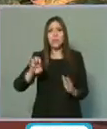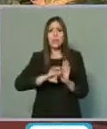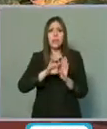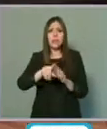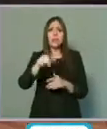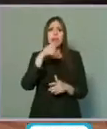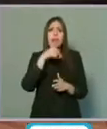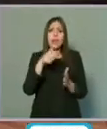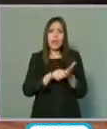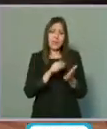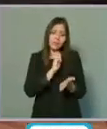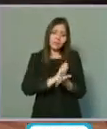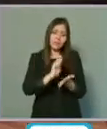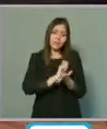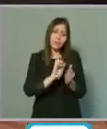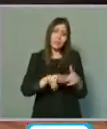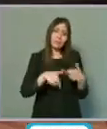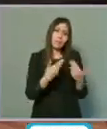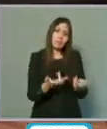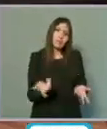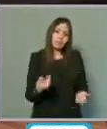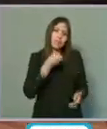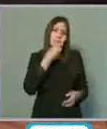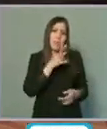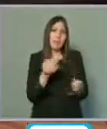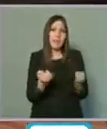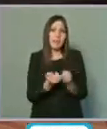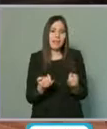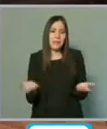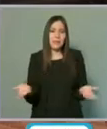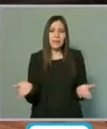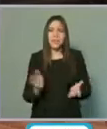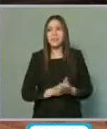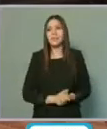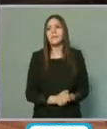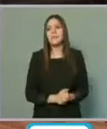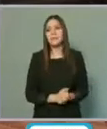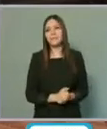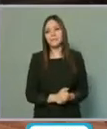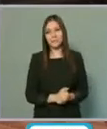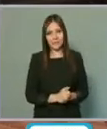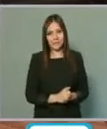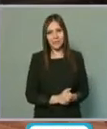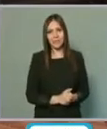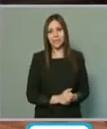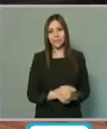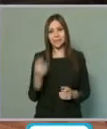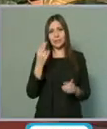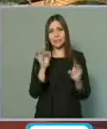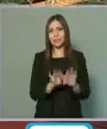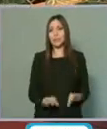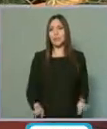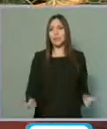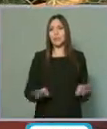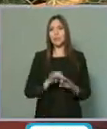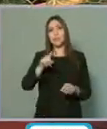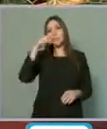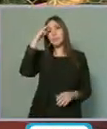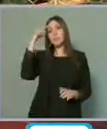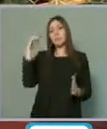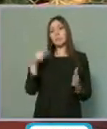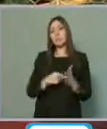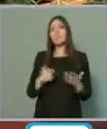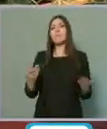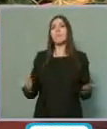cartita escrita también está buena. Sí, Oye, eso claro. es un bonito detalle. Es importante, yo considero que, bueno,